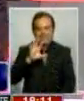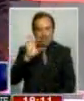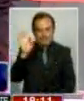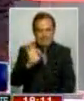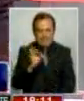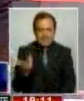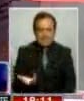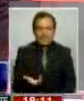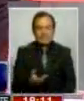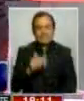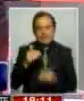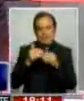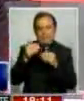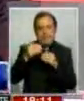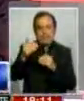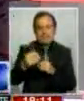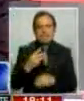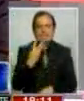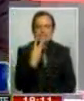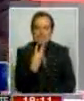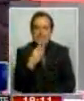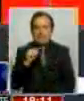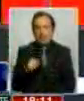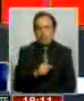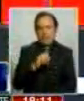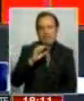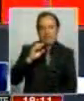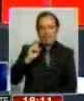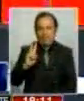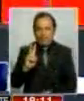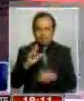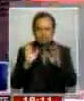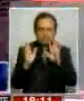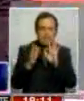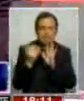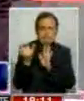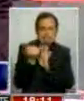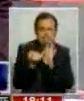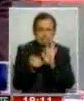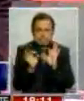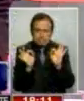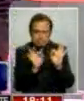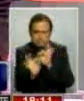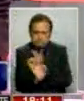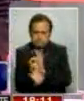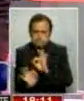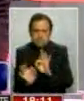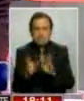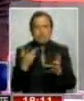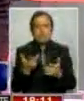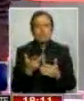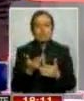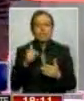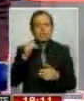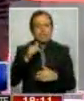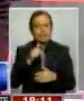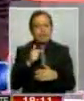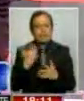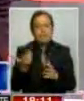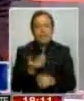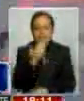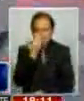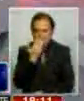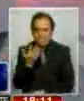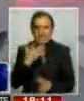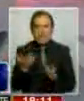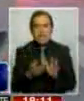mencionado de 3,1 para estar en 3,02 en régimen. Claro. Entonces, ha habido un diseño gradual para efectivamente enfrentar esta carga tributaria. Pero